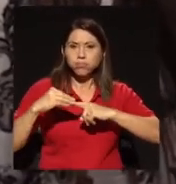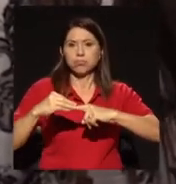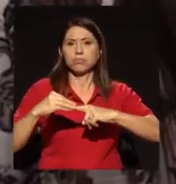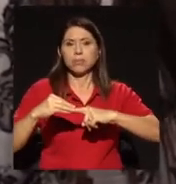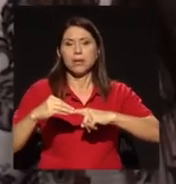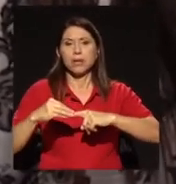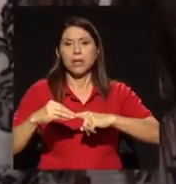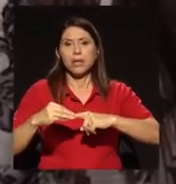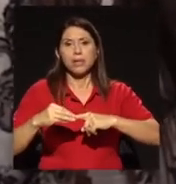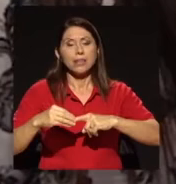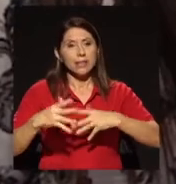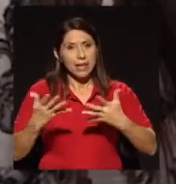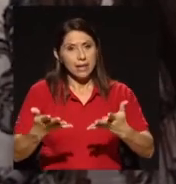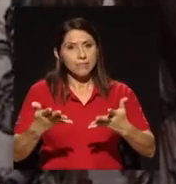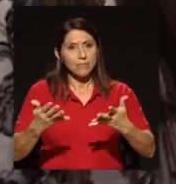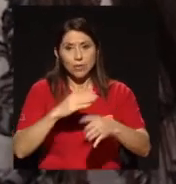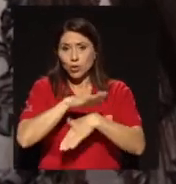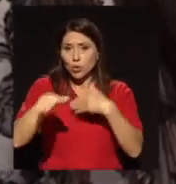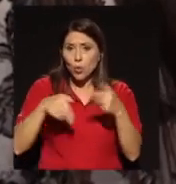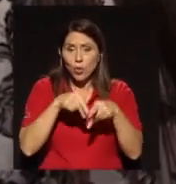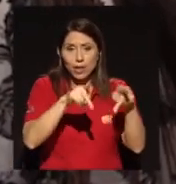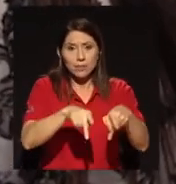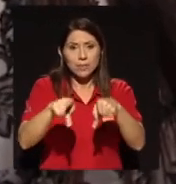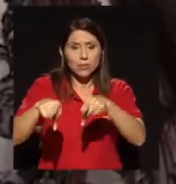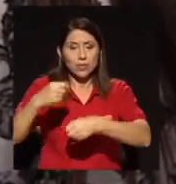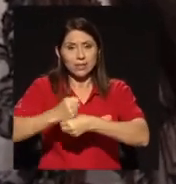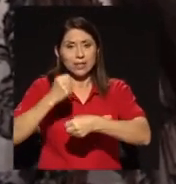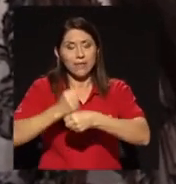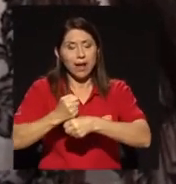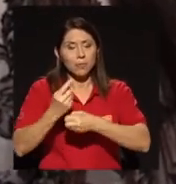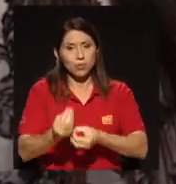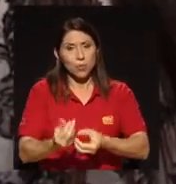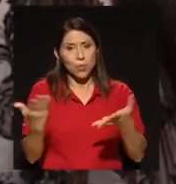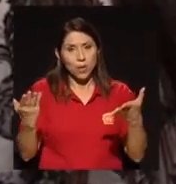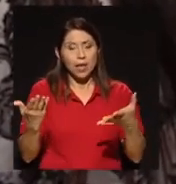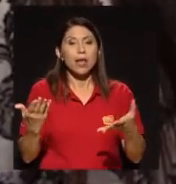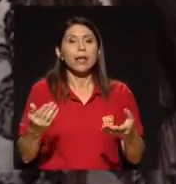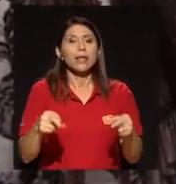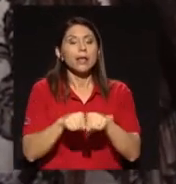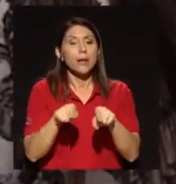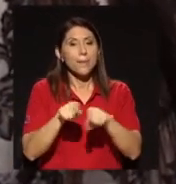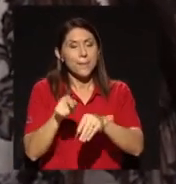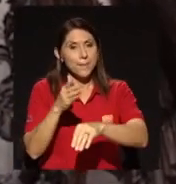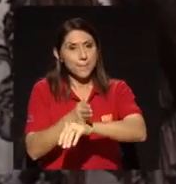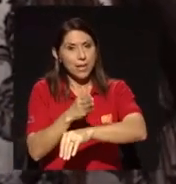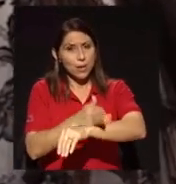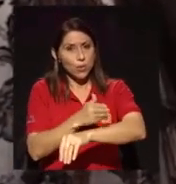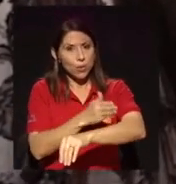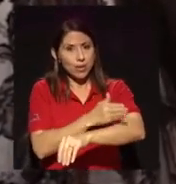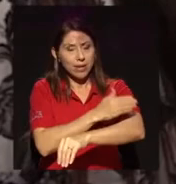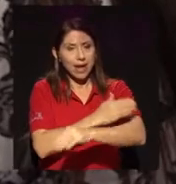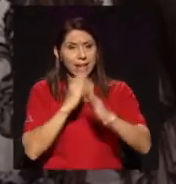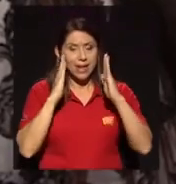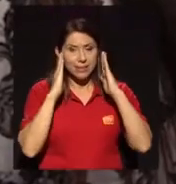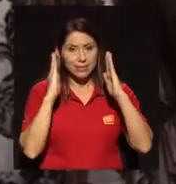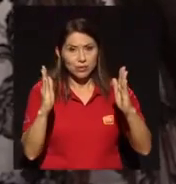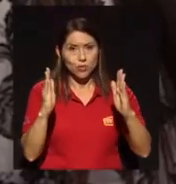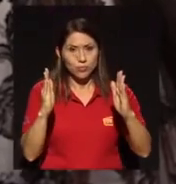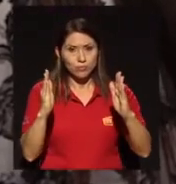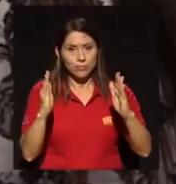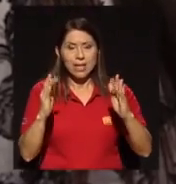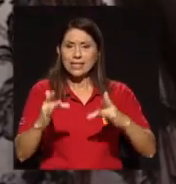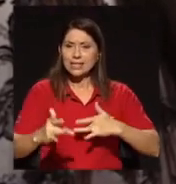el ejercicio público de todas las personas que trabajamos para el Estado, como la mejoría en la atención, la sensibilización